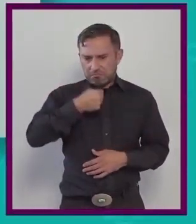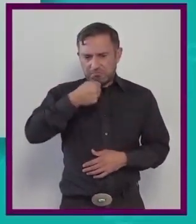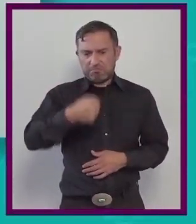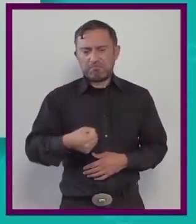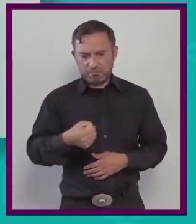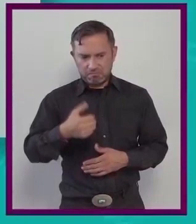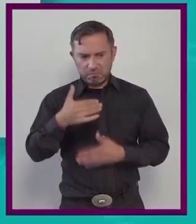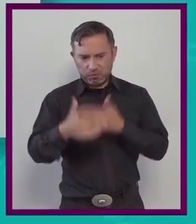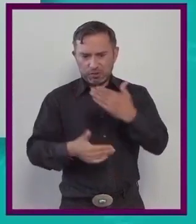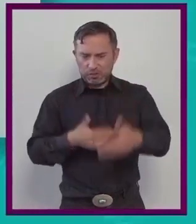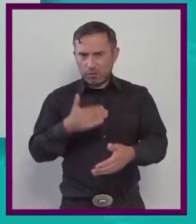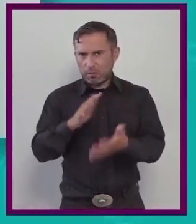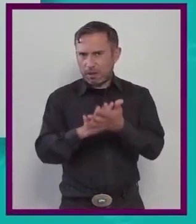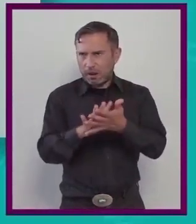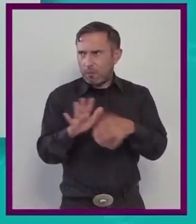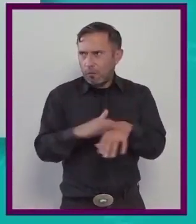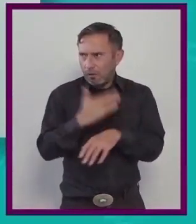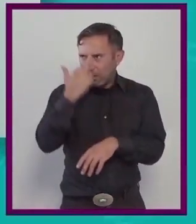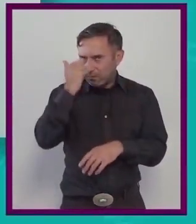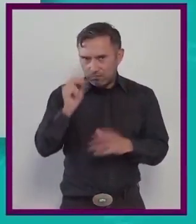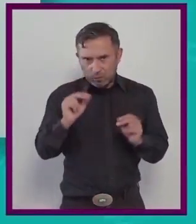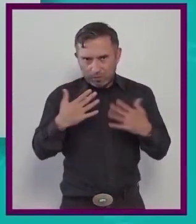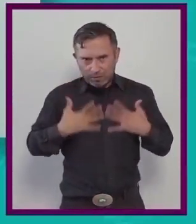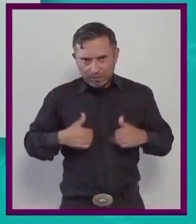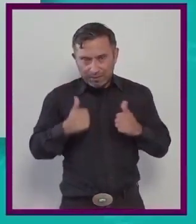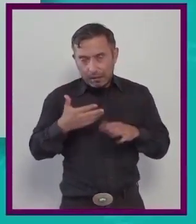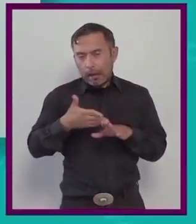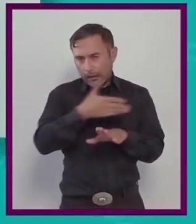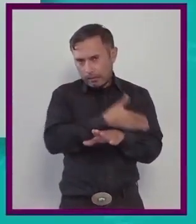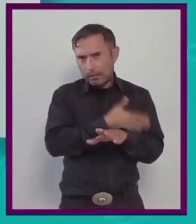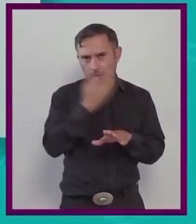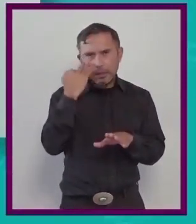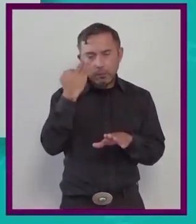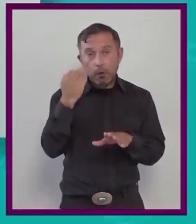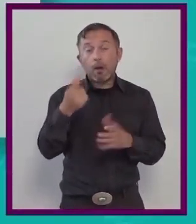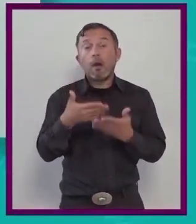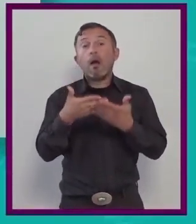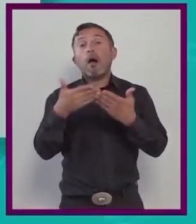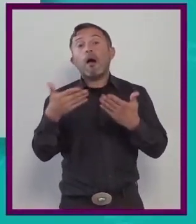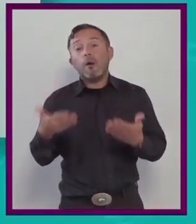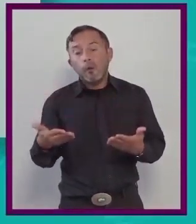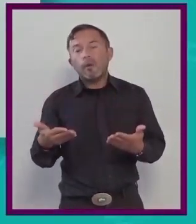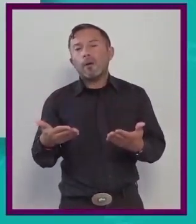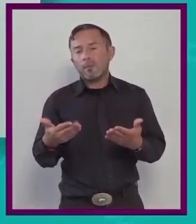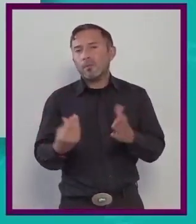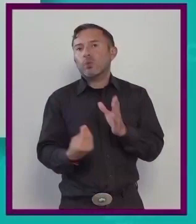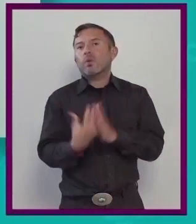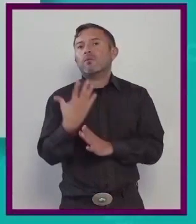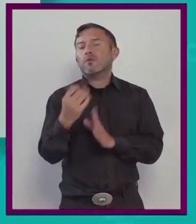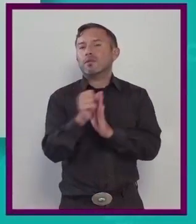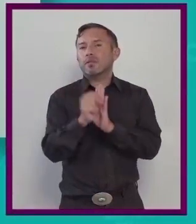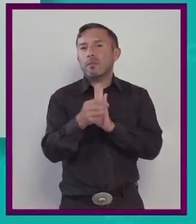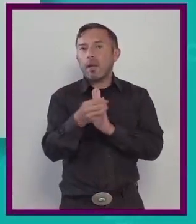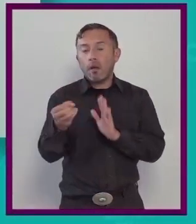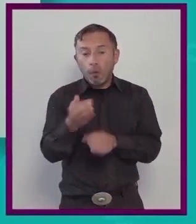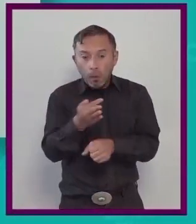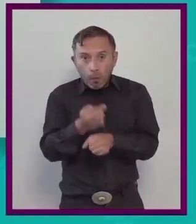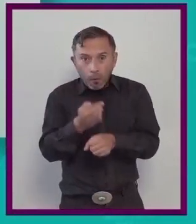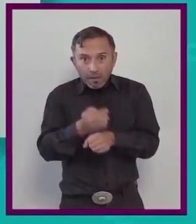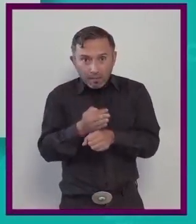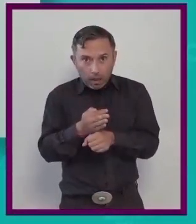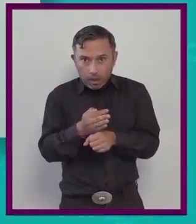dentro de ese proceso penal. Actualmente, ya con el argumento que se escucha en